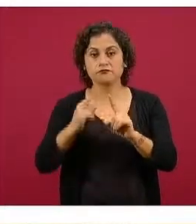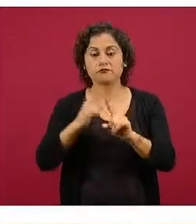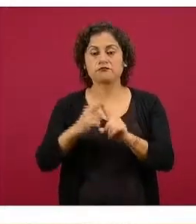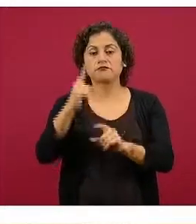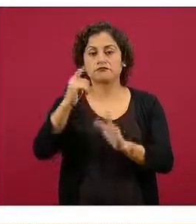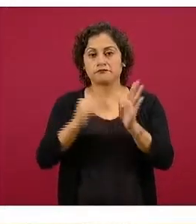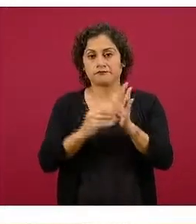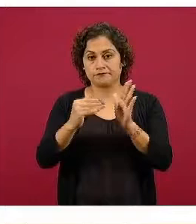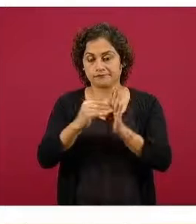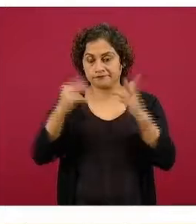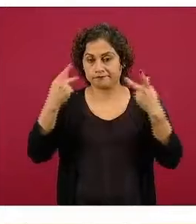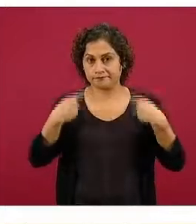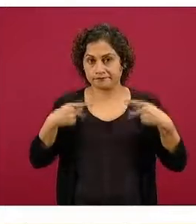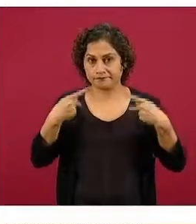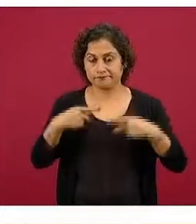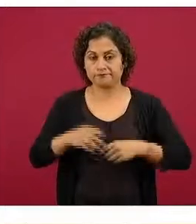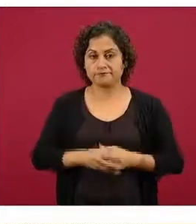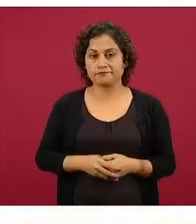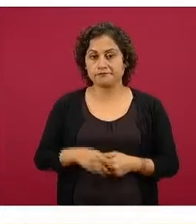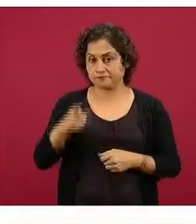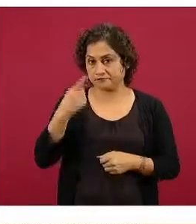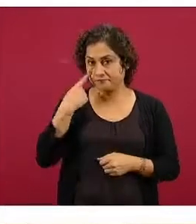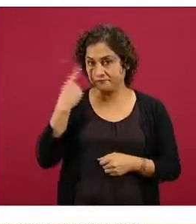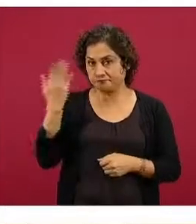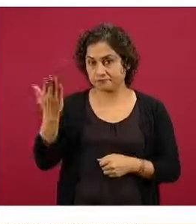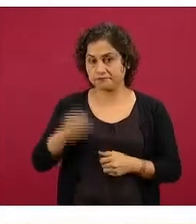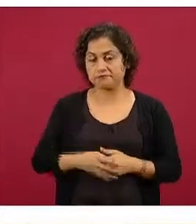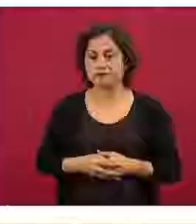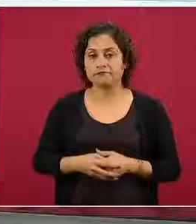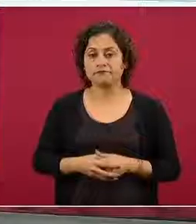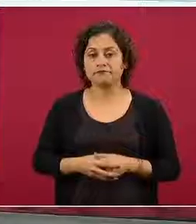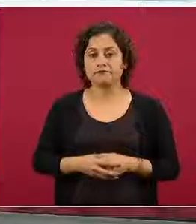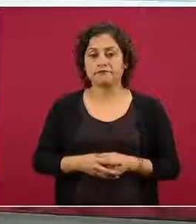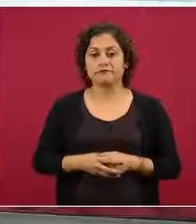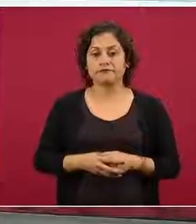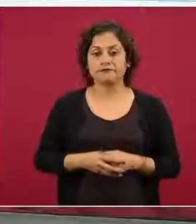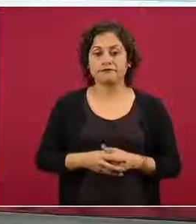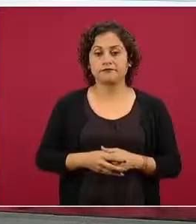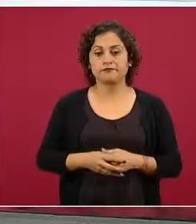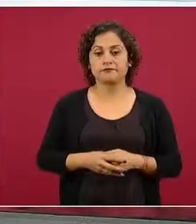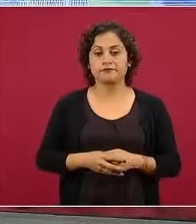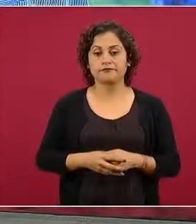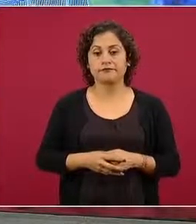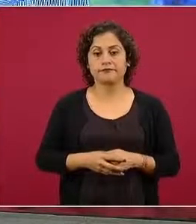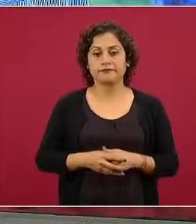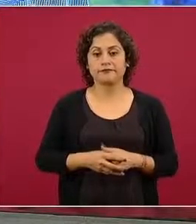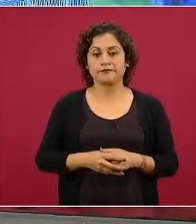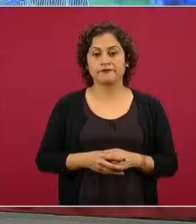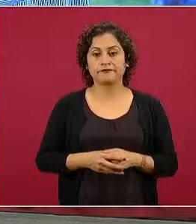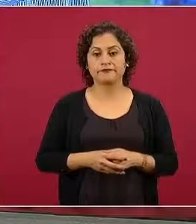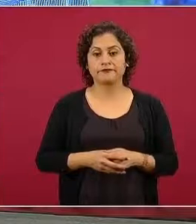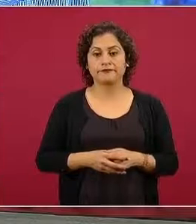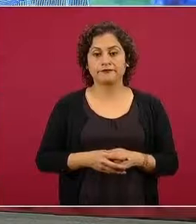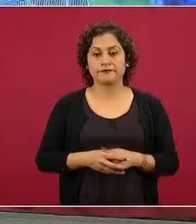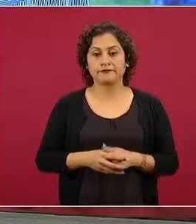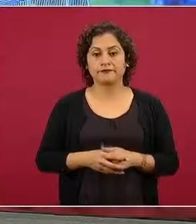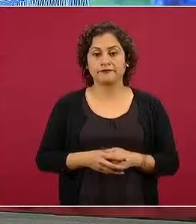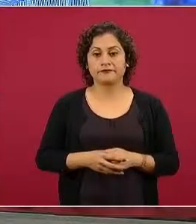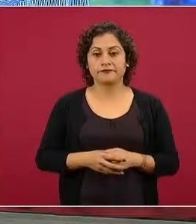de habitantes, terminando esta curva, esta segunda ola.